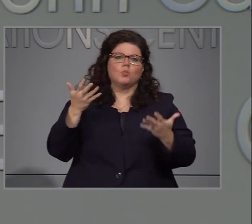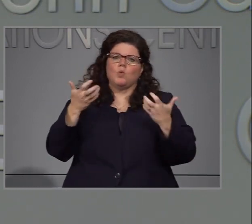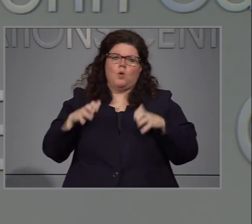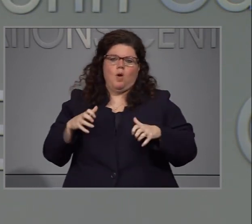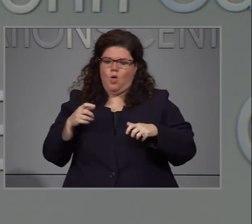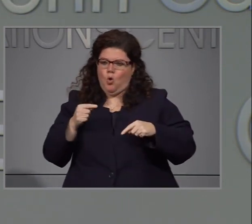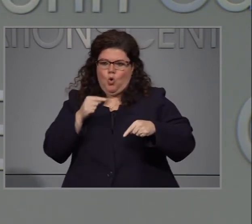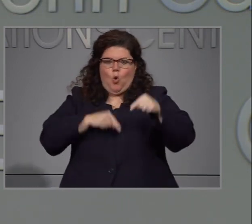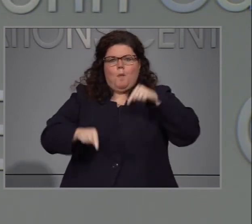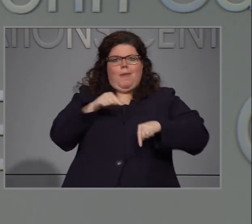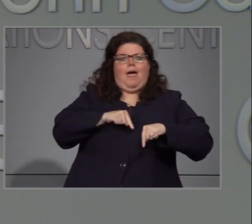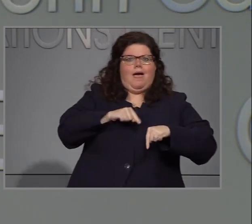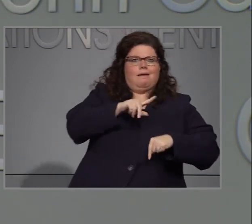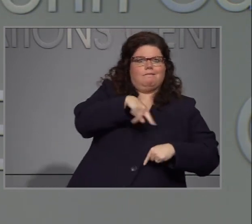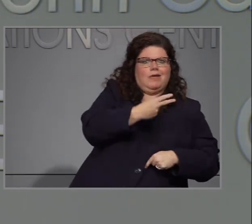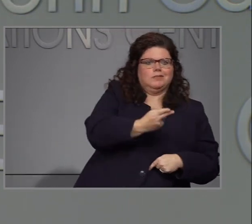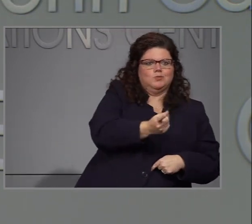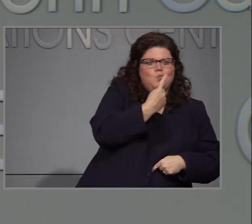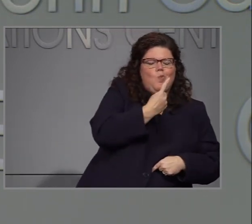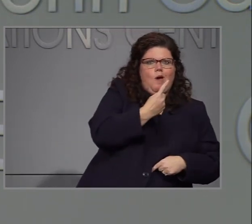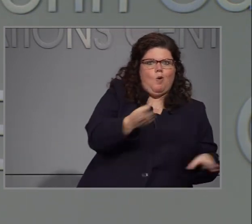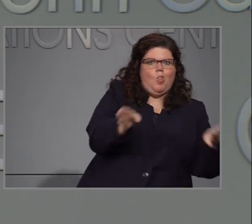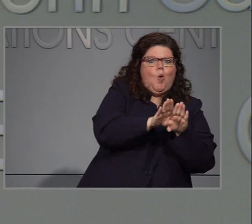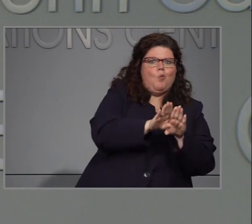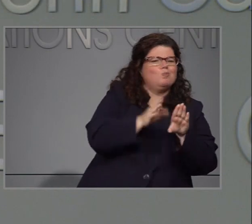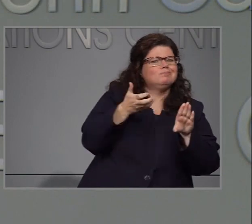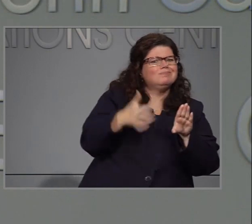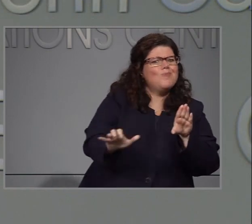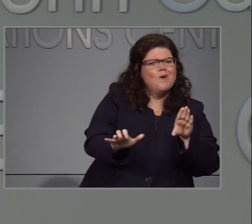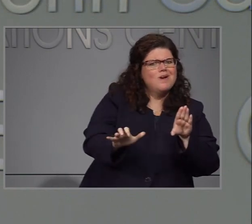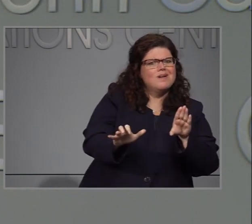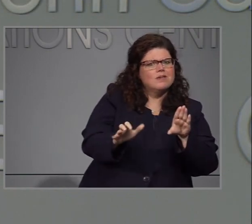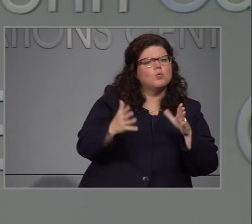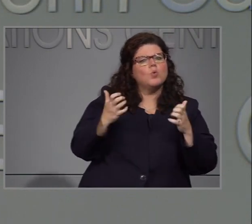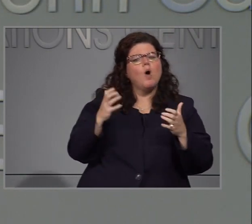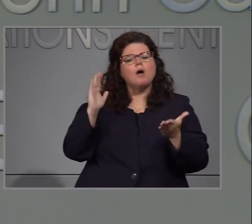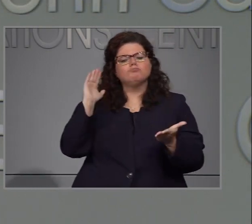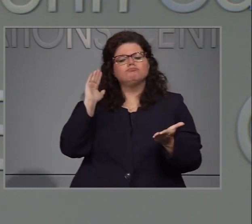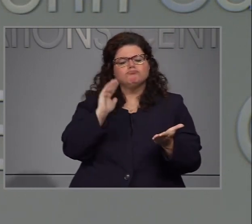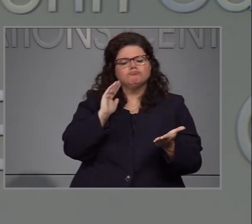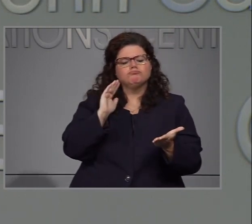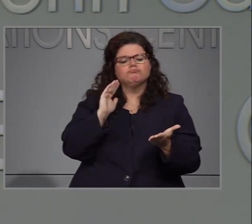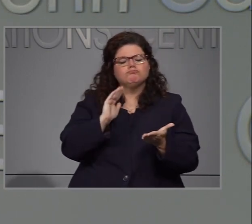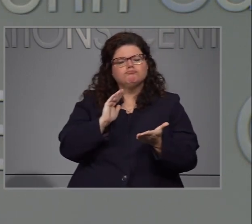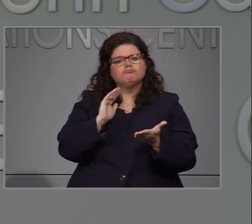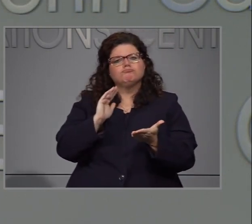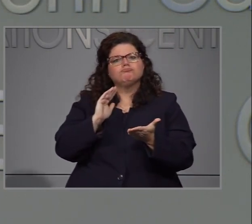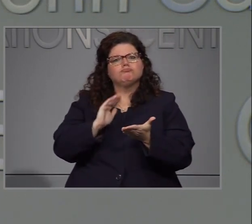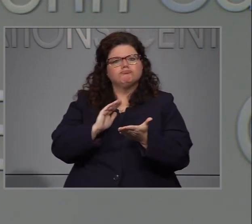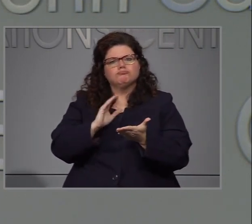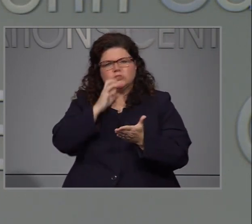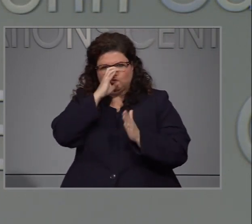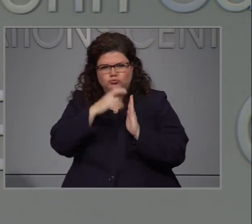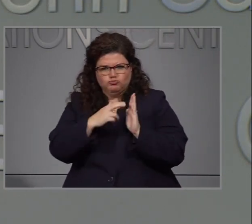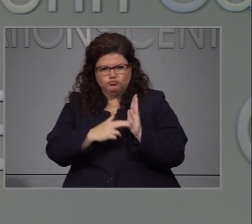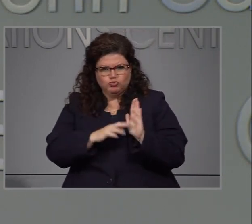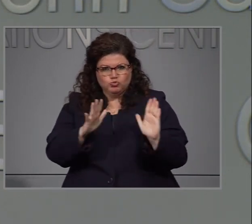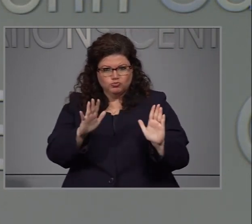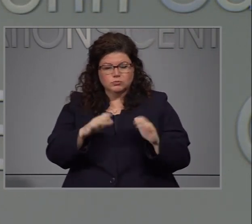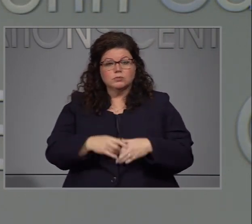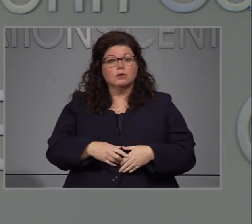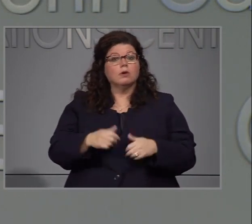retroceder, queremos que se estabilicen nuestras cifras para que de manera segura podamos relajar las restricciones y